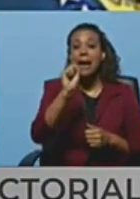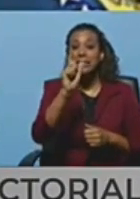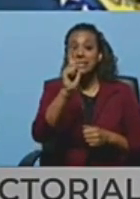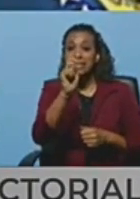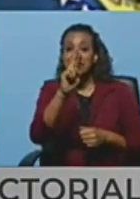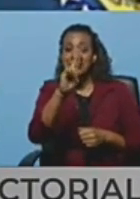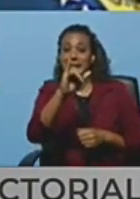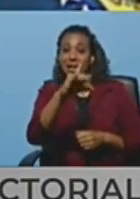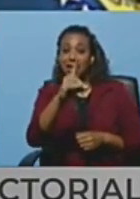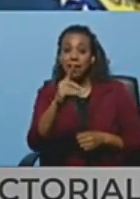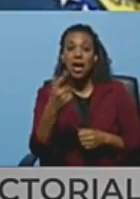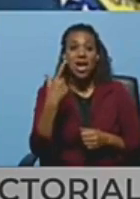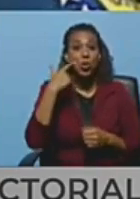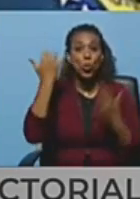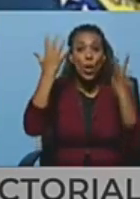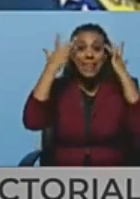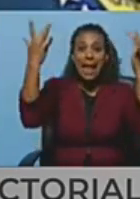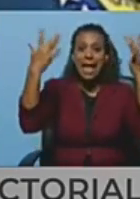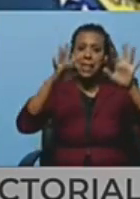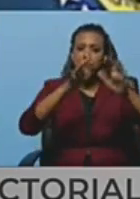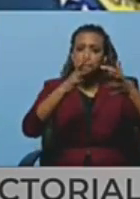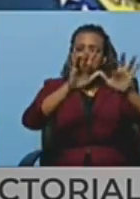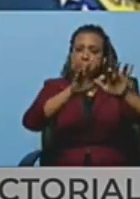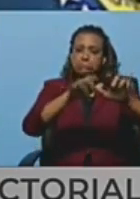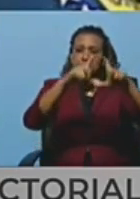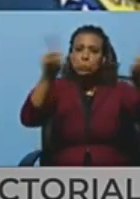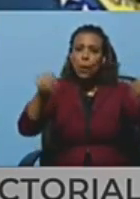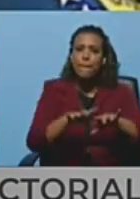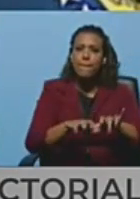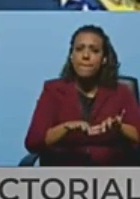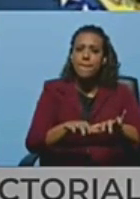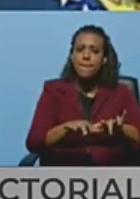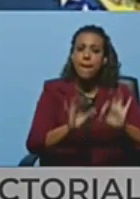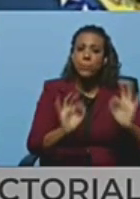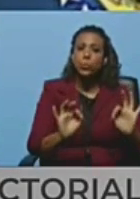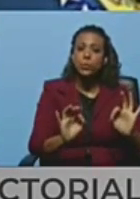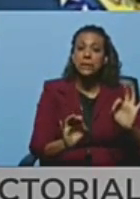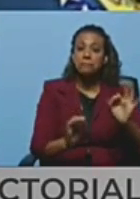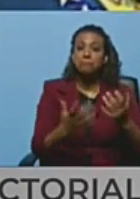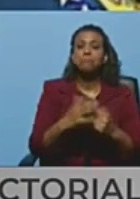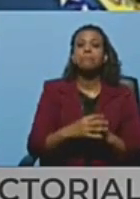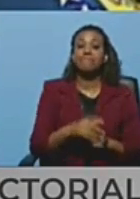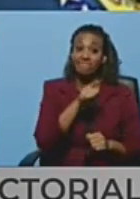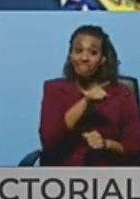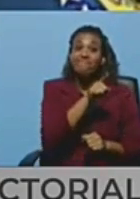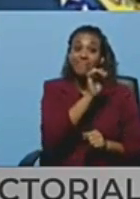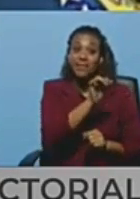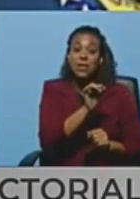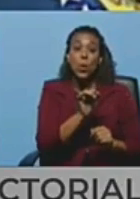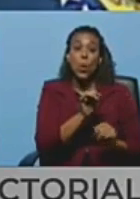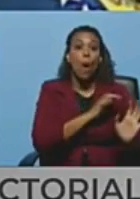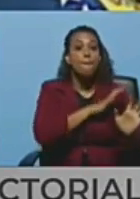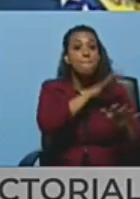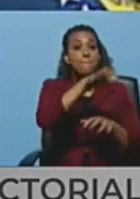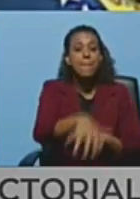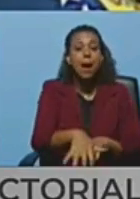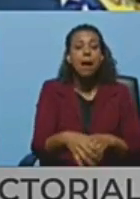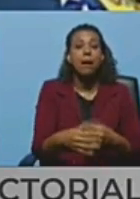Estos son hackers. Aaron Barrett Logan es un hacker. Venía